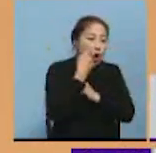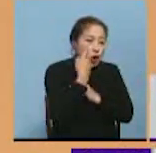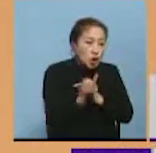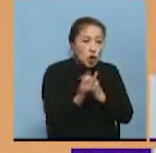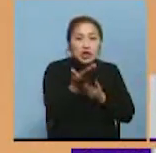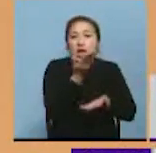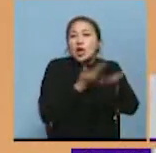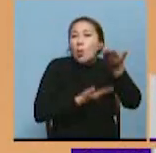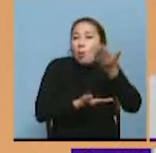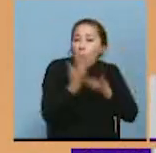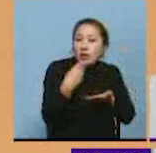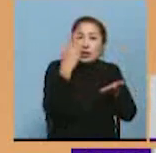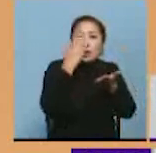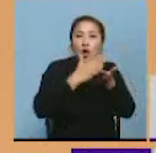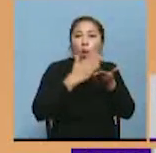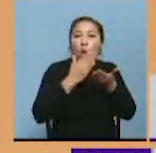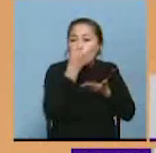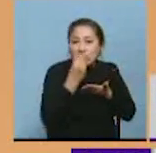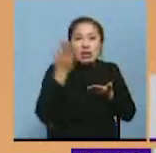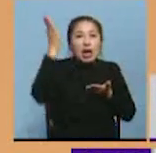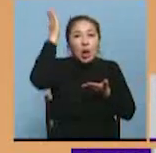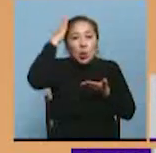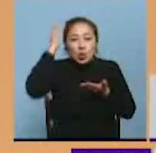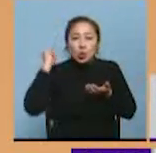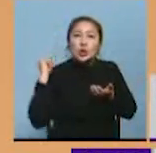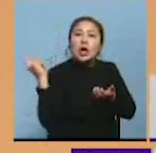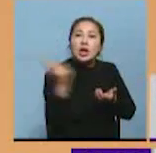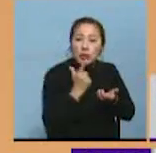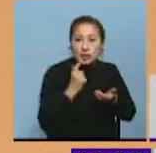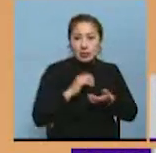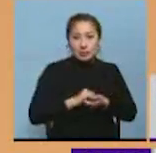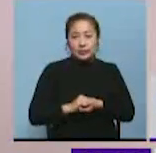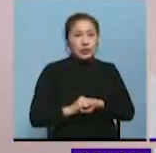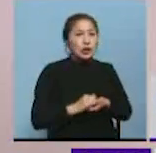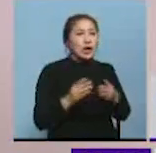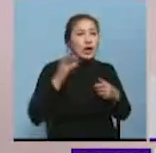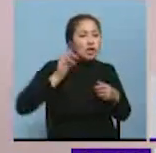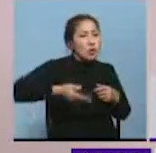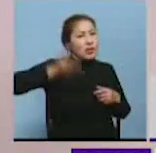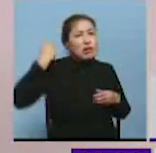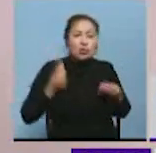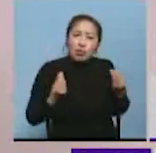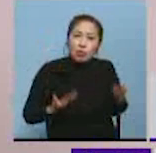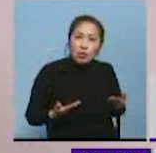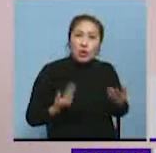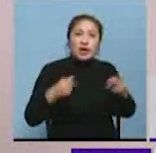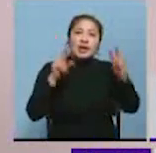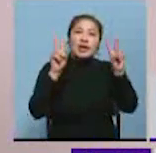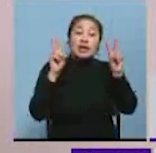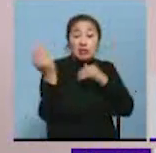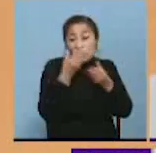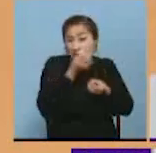Van a compartir la parte de nuestra cultura que no es solamente la parte académica, ¿no? ¿Cómo fue el año pasado el tema de los